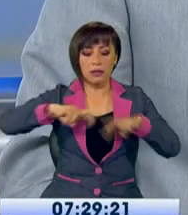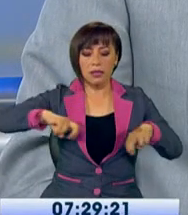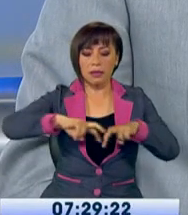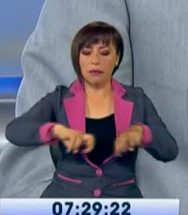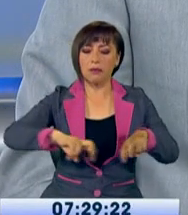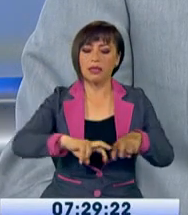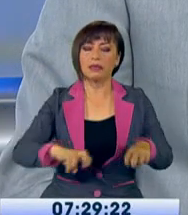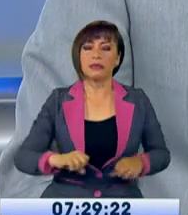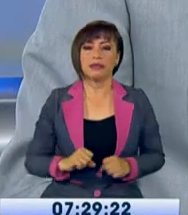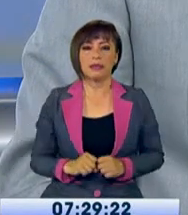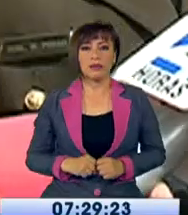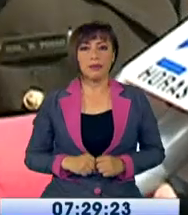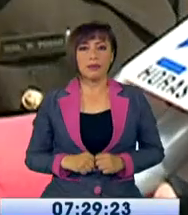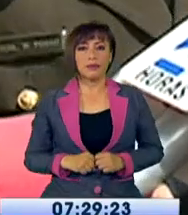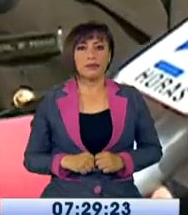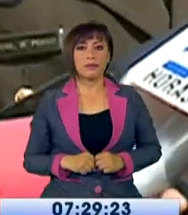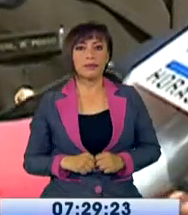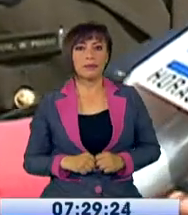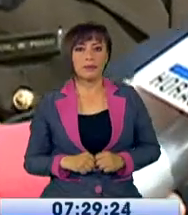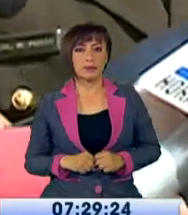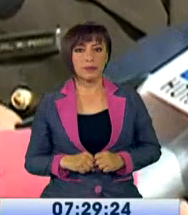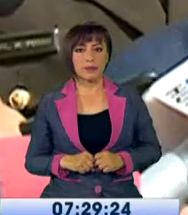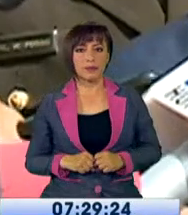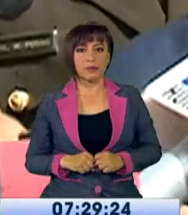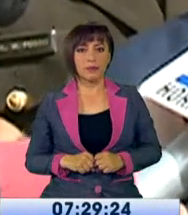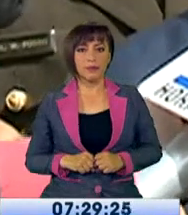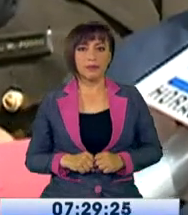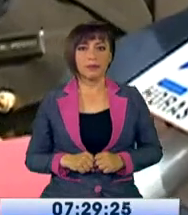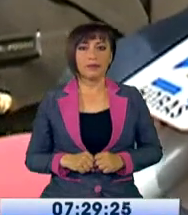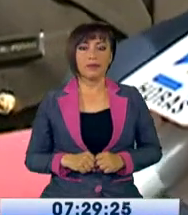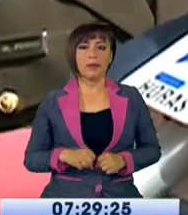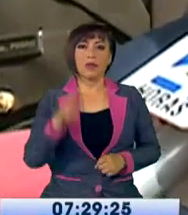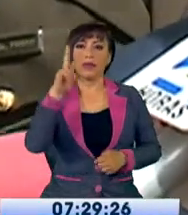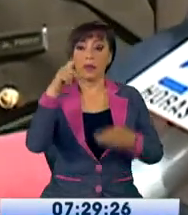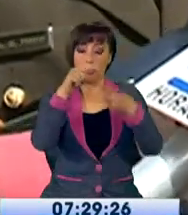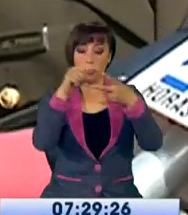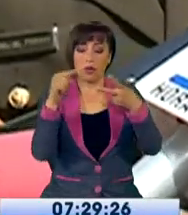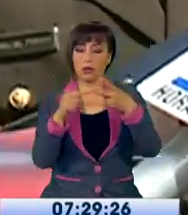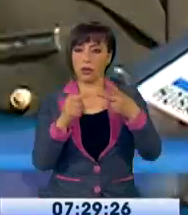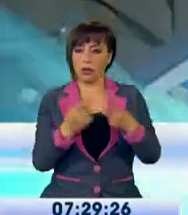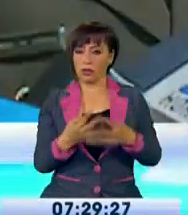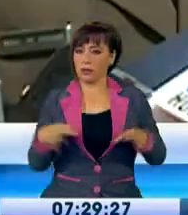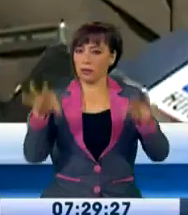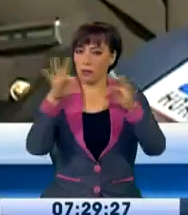función judicial. Yo creo que hay 2 hechos que relevar